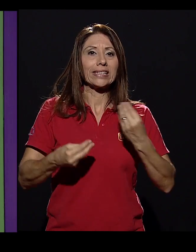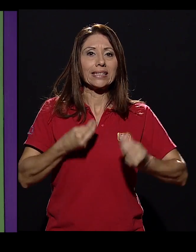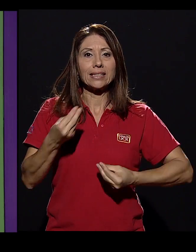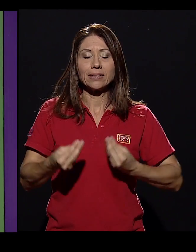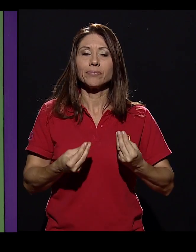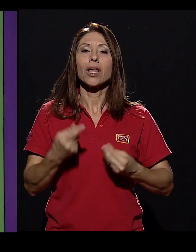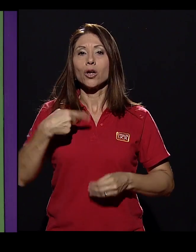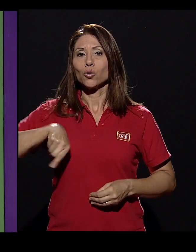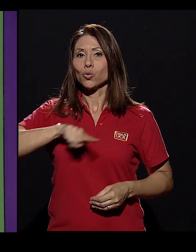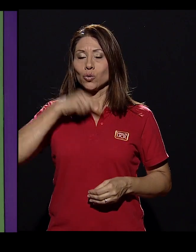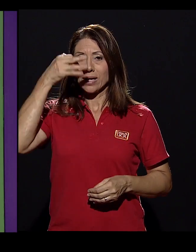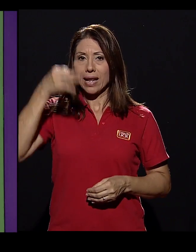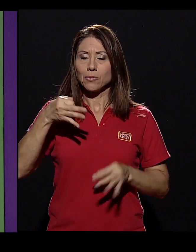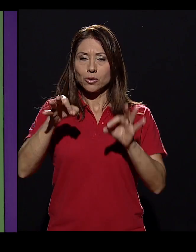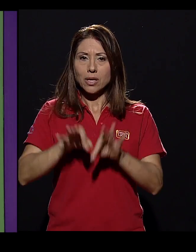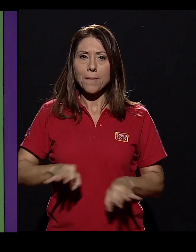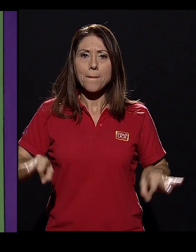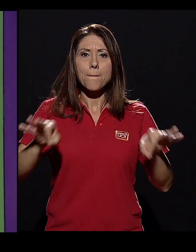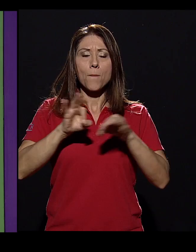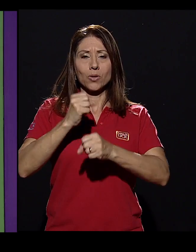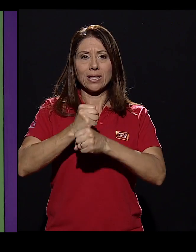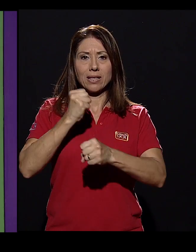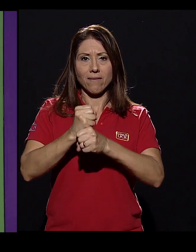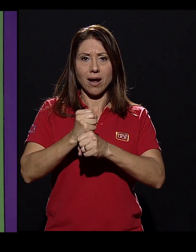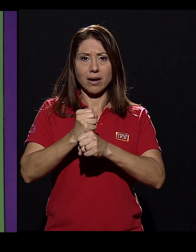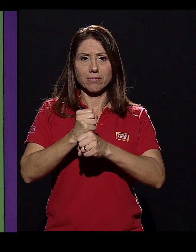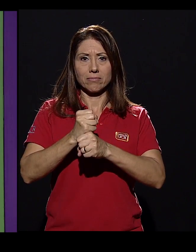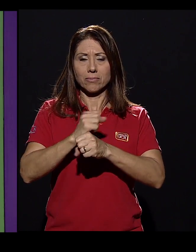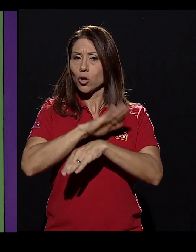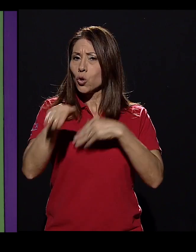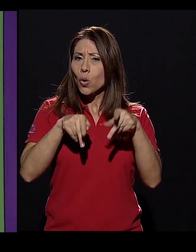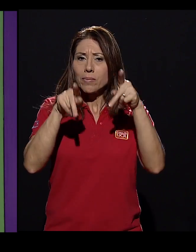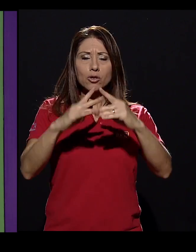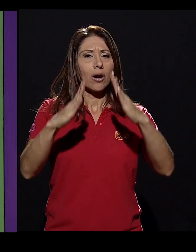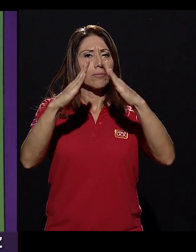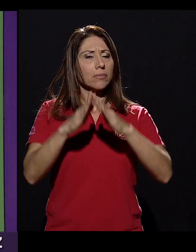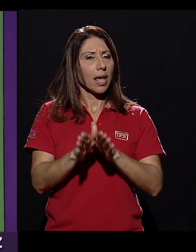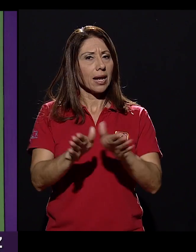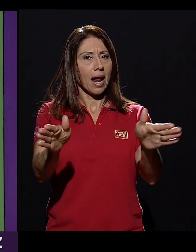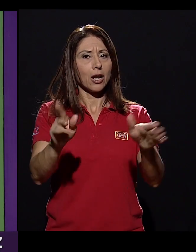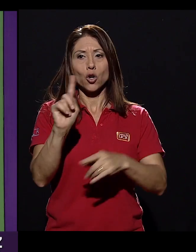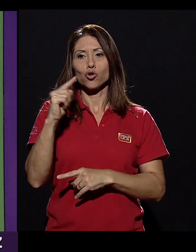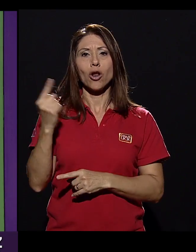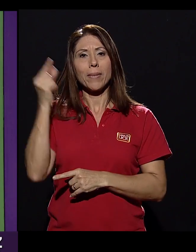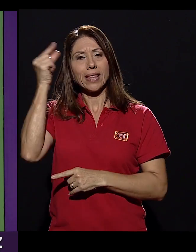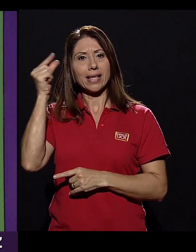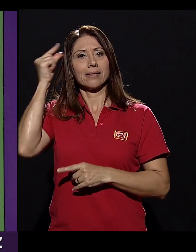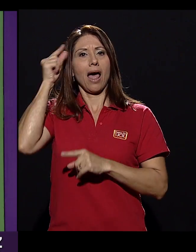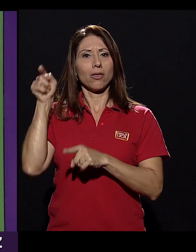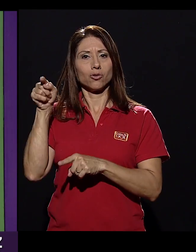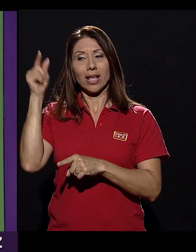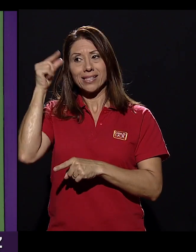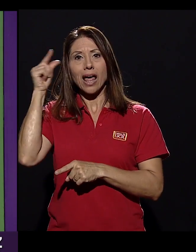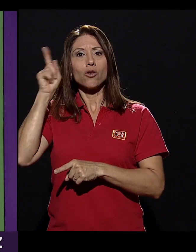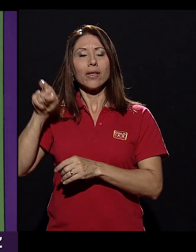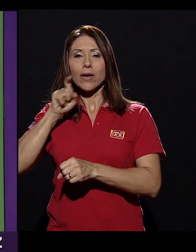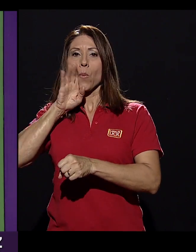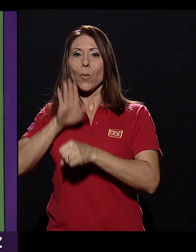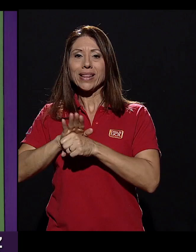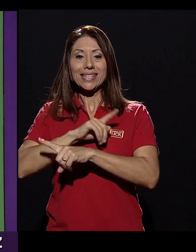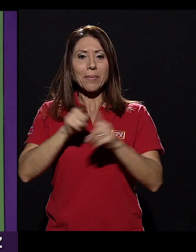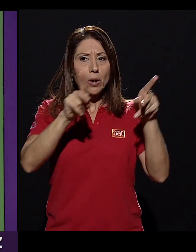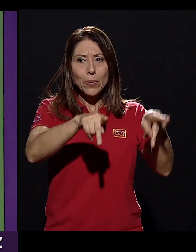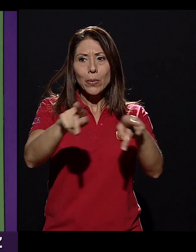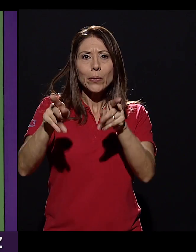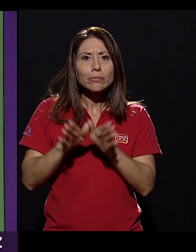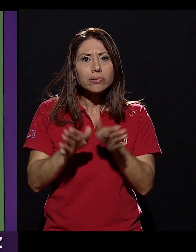bueno, creemos que es importante trabajar. Y esto como sociedad civil, más allá de los estados, porque los estados tienen que comprometerse, pero la sociedad civil